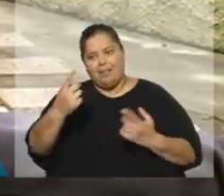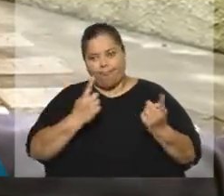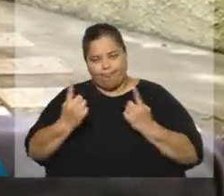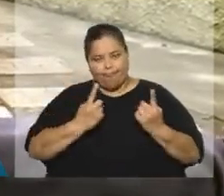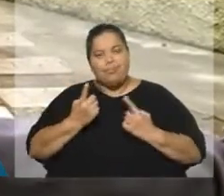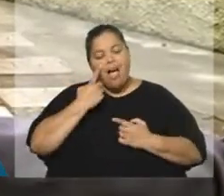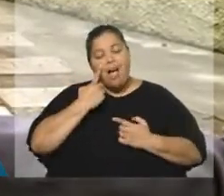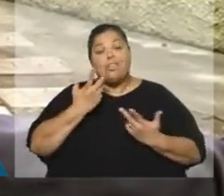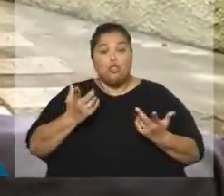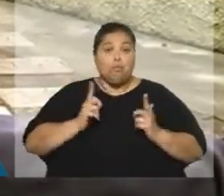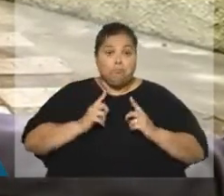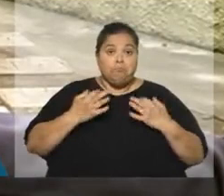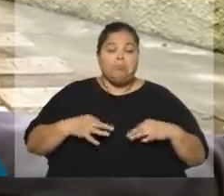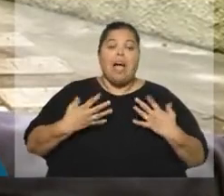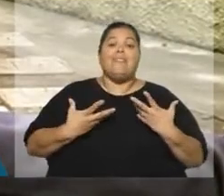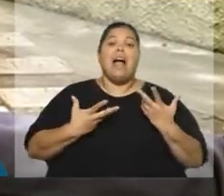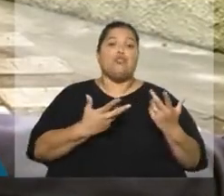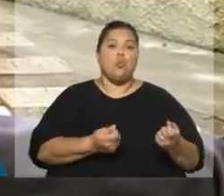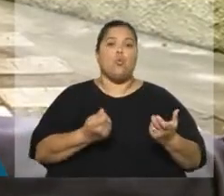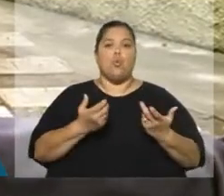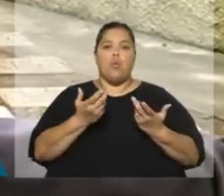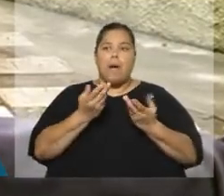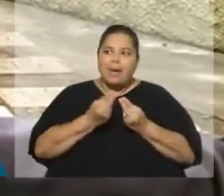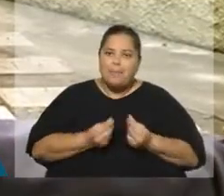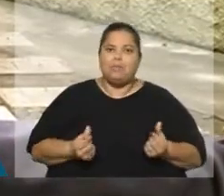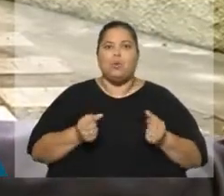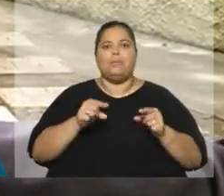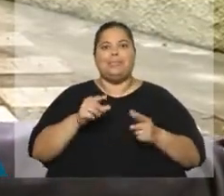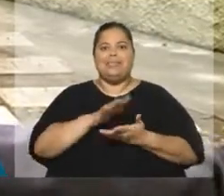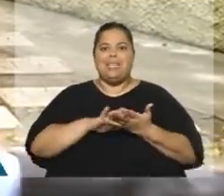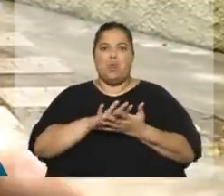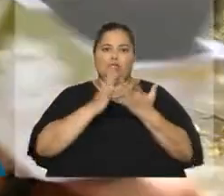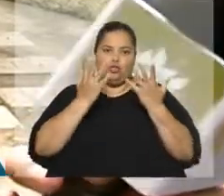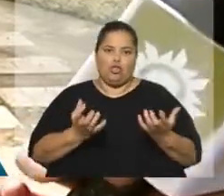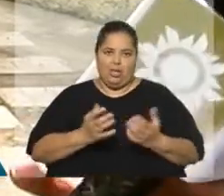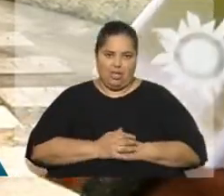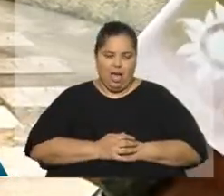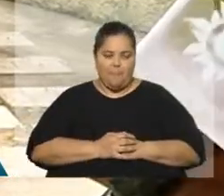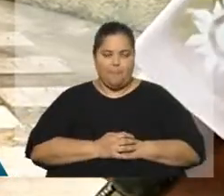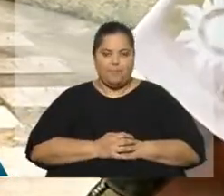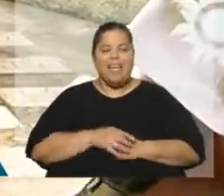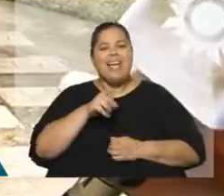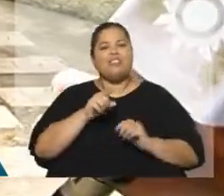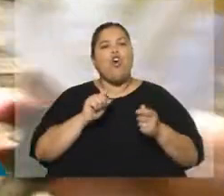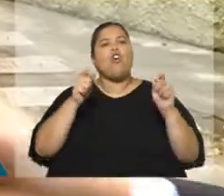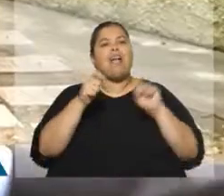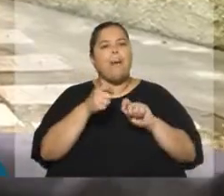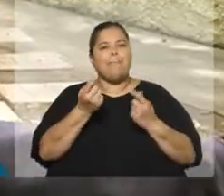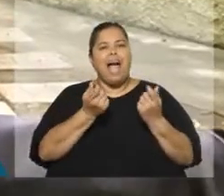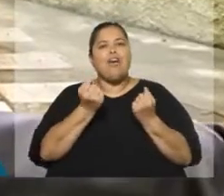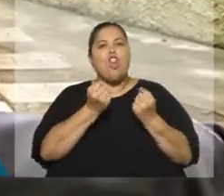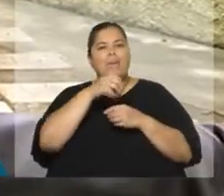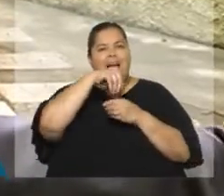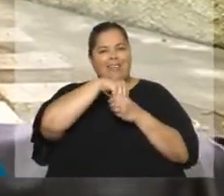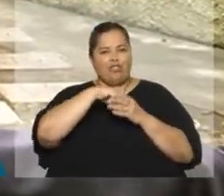manera una ayuda y un paliativo a la situación difícil de la sequía que estamos viviendo, ¿no? ¿Altera de alguna manera las finanzas del Banco República? Bueno,